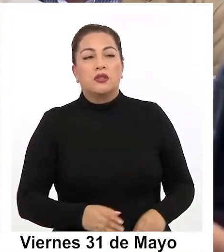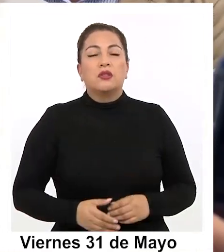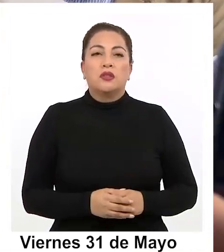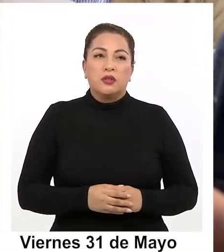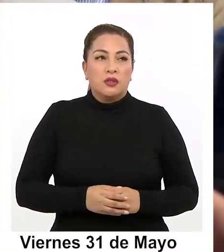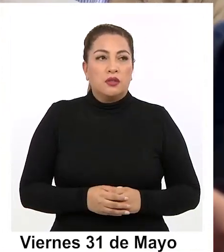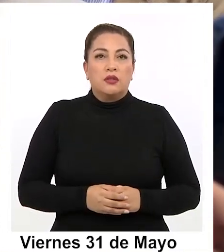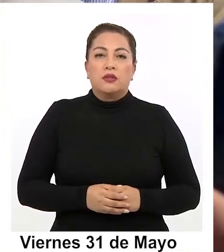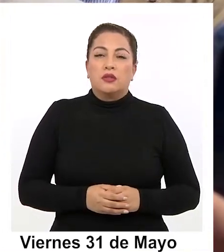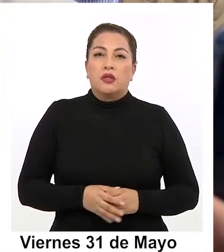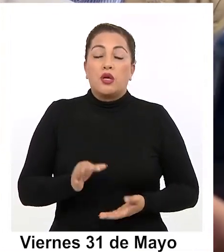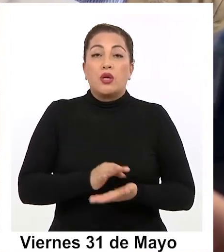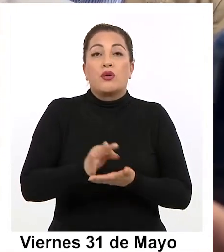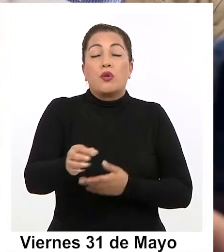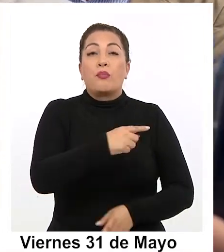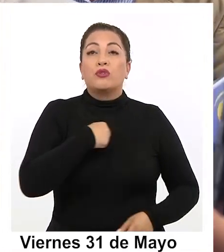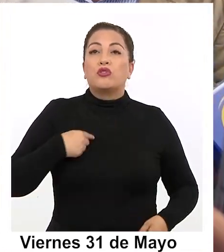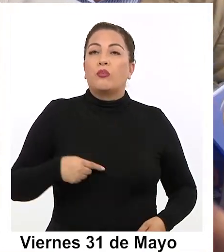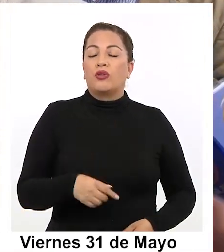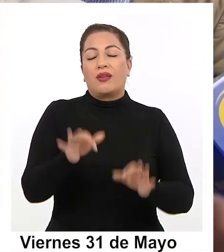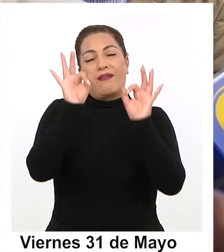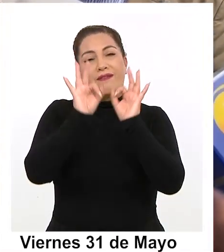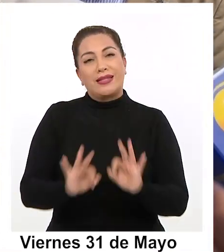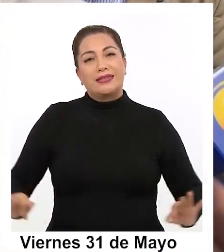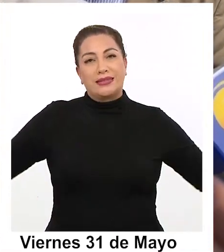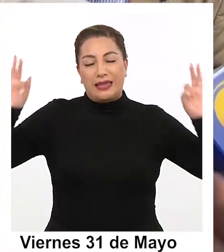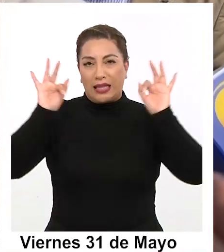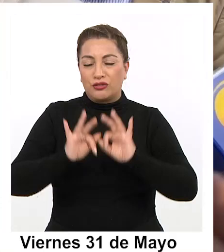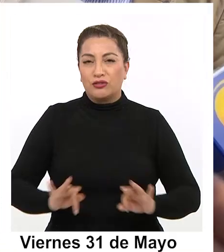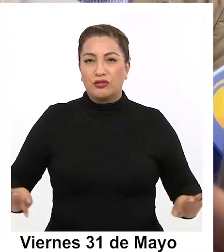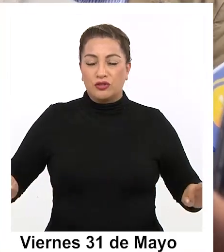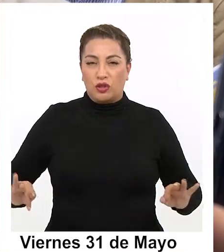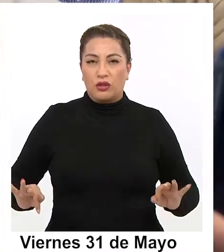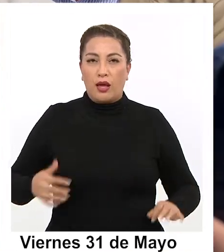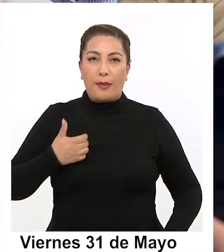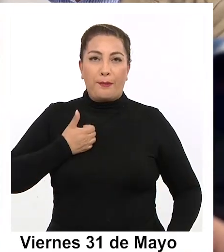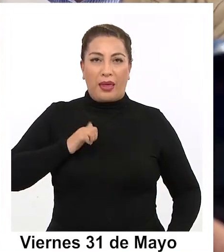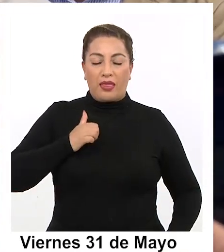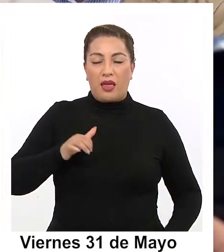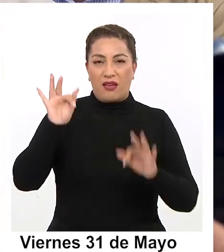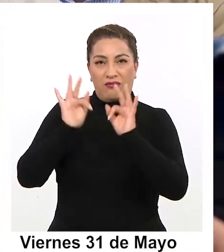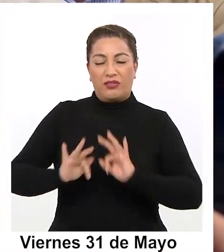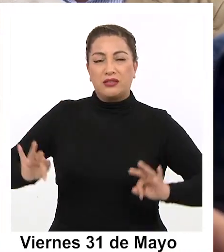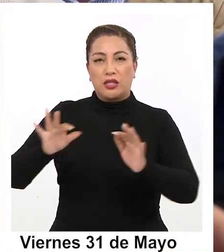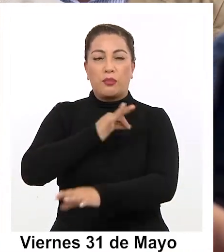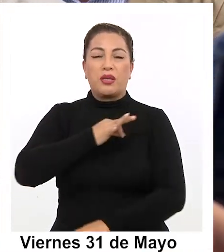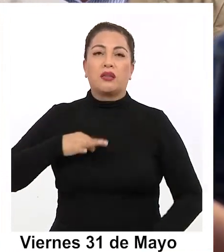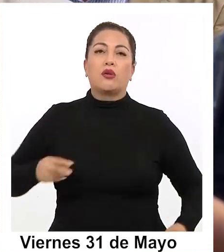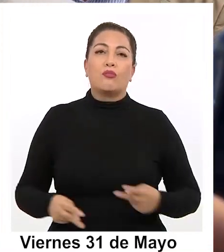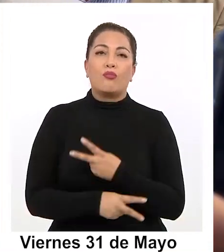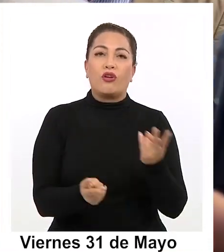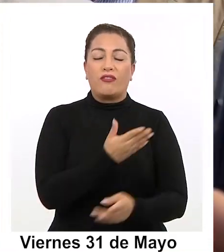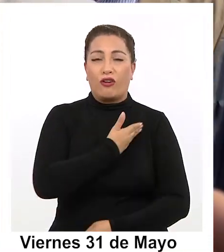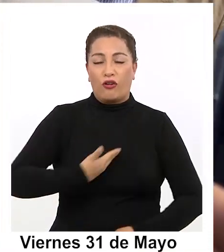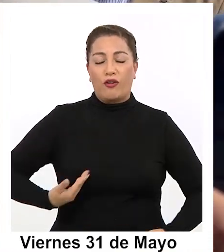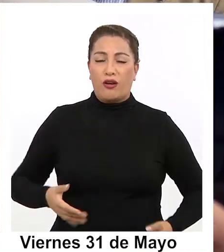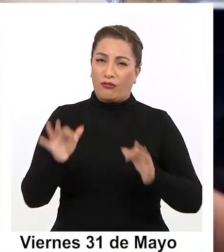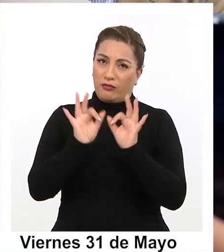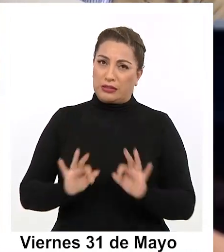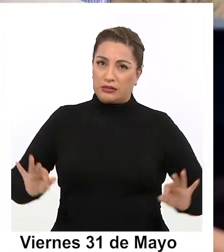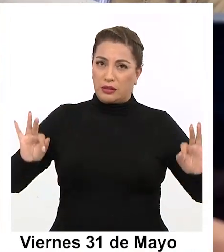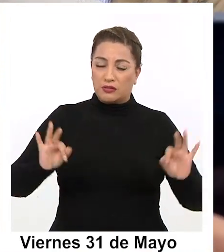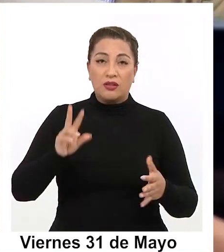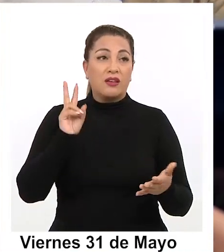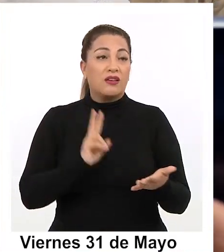a a nombre de la comuna de poz almte este este mega operativo realizado por la policía de investigación el Ministerio Público el gobierno eh que